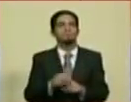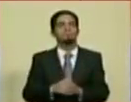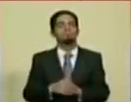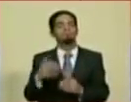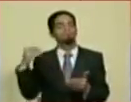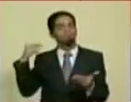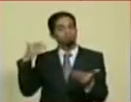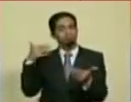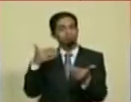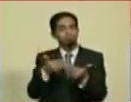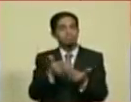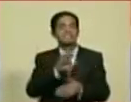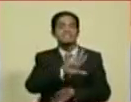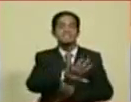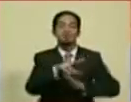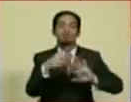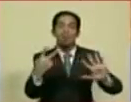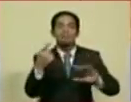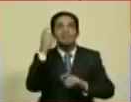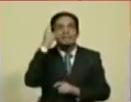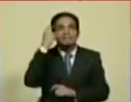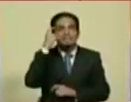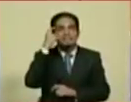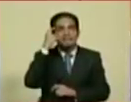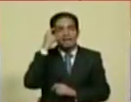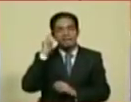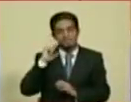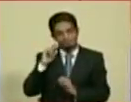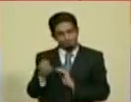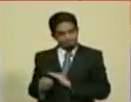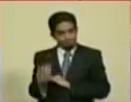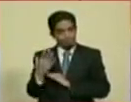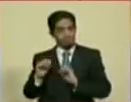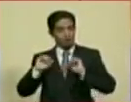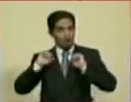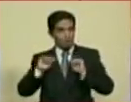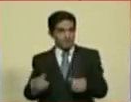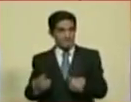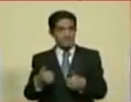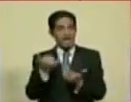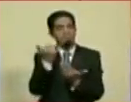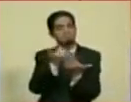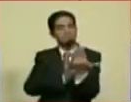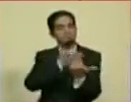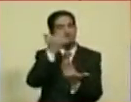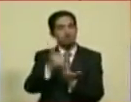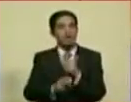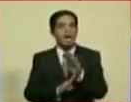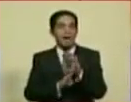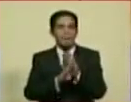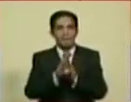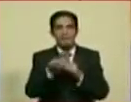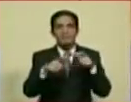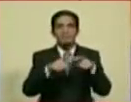después de la implementación del programa de recuperación, crecimiento y prosperidad, es